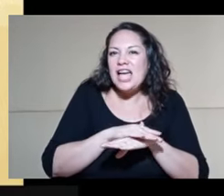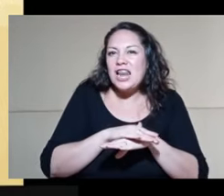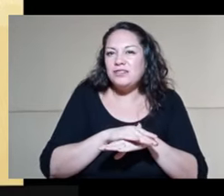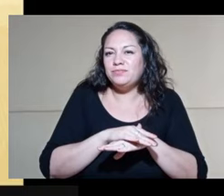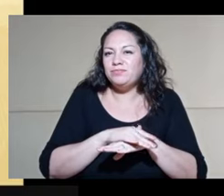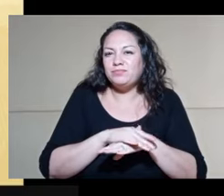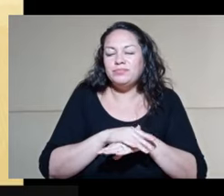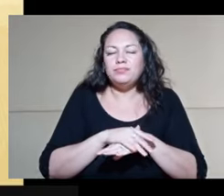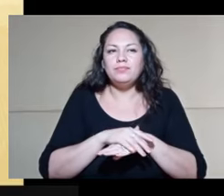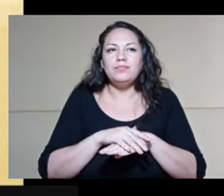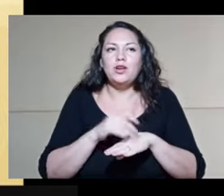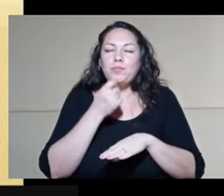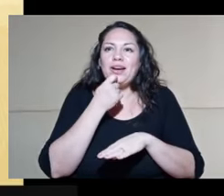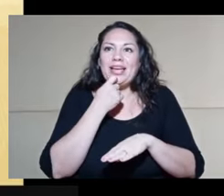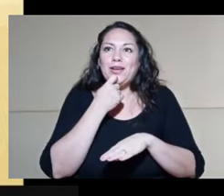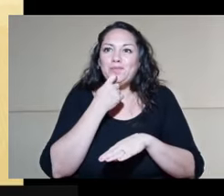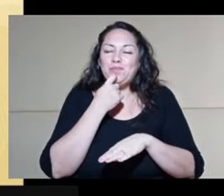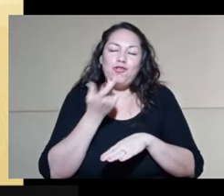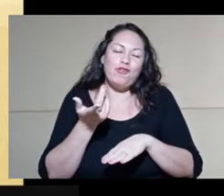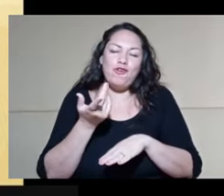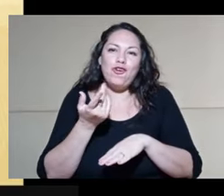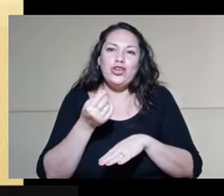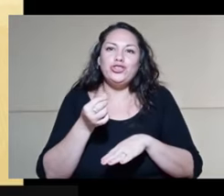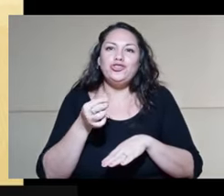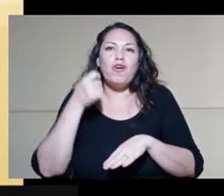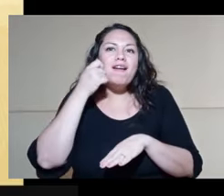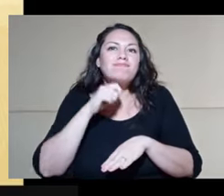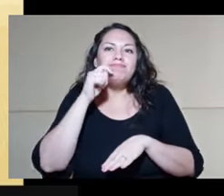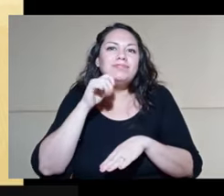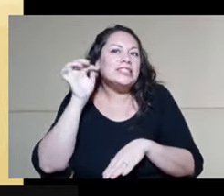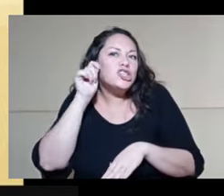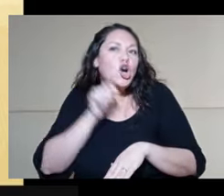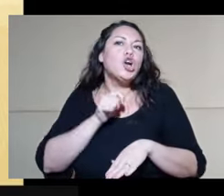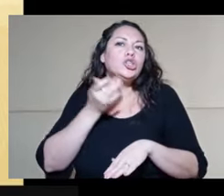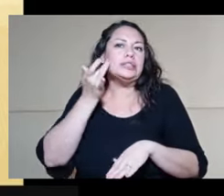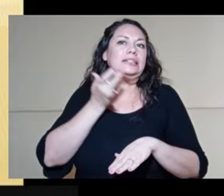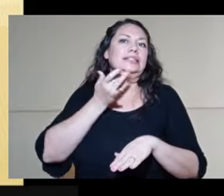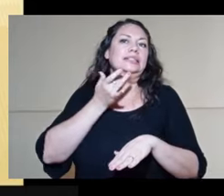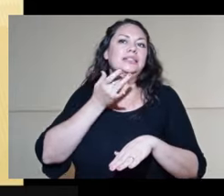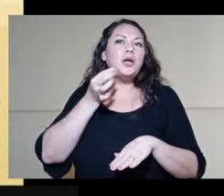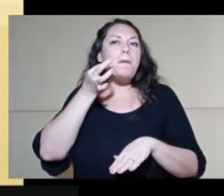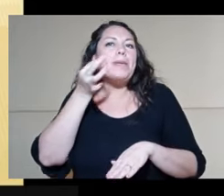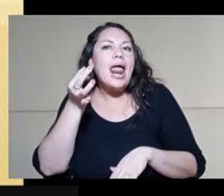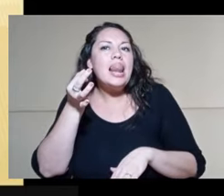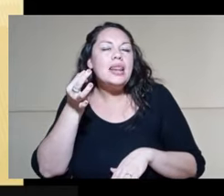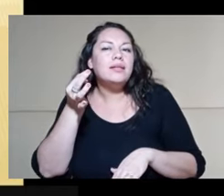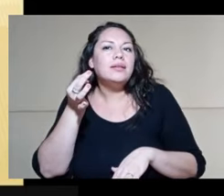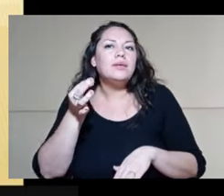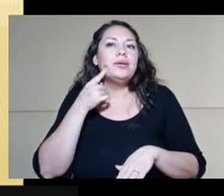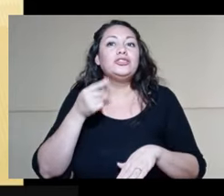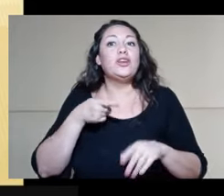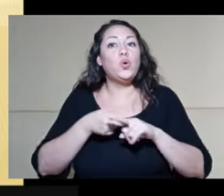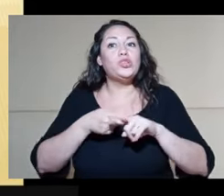superficial, como les decía la compañera, quizás si yo me corto con una gilet, es un corte superficial, es